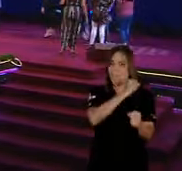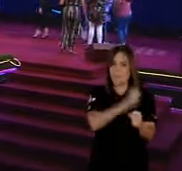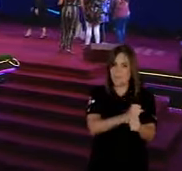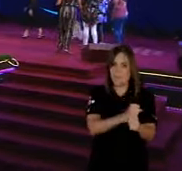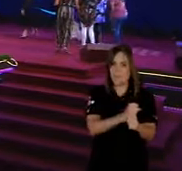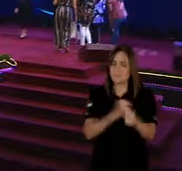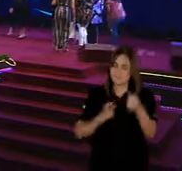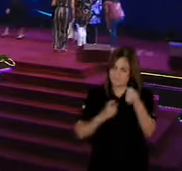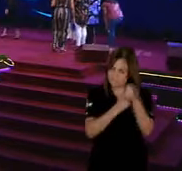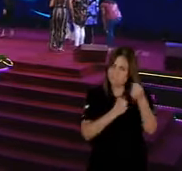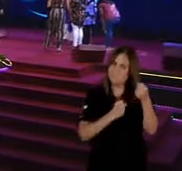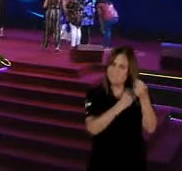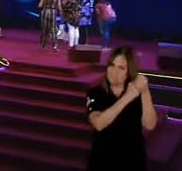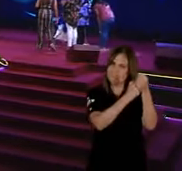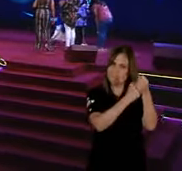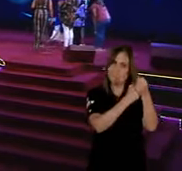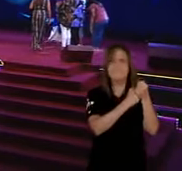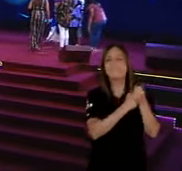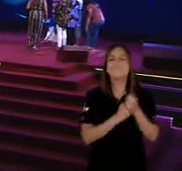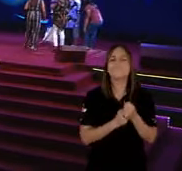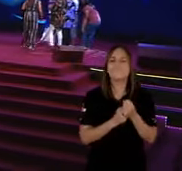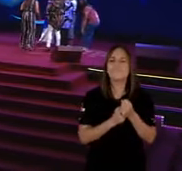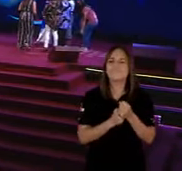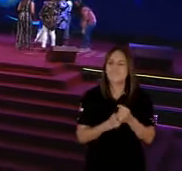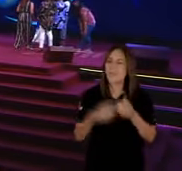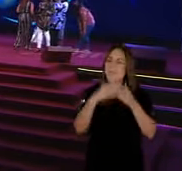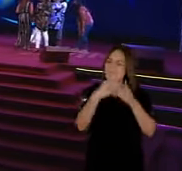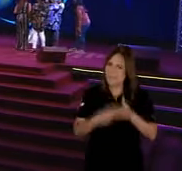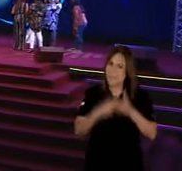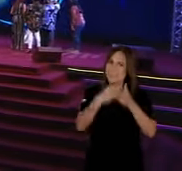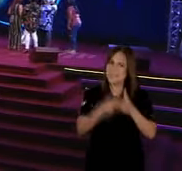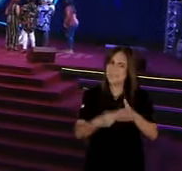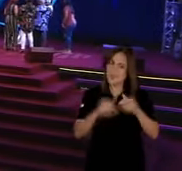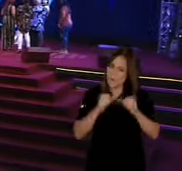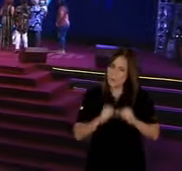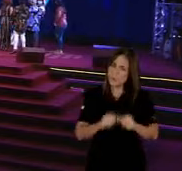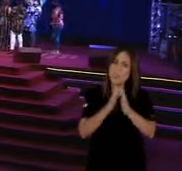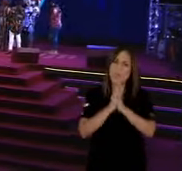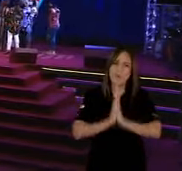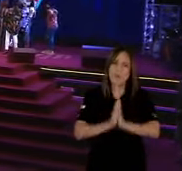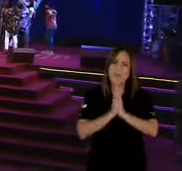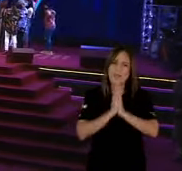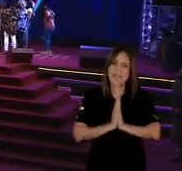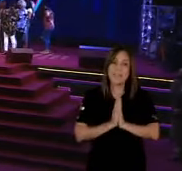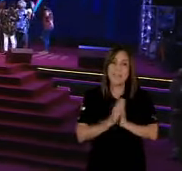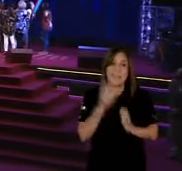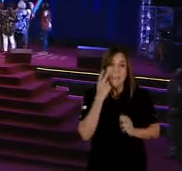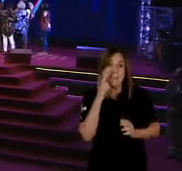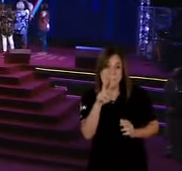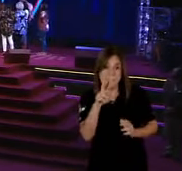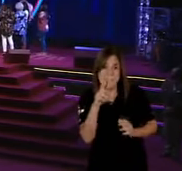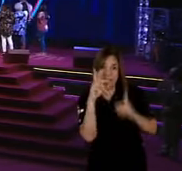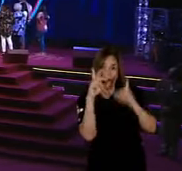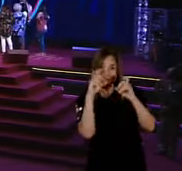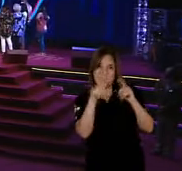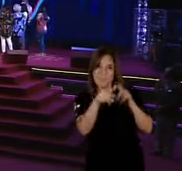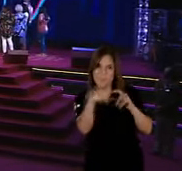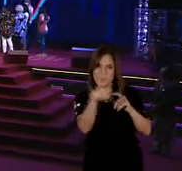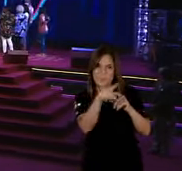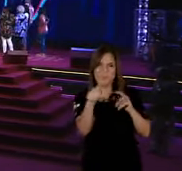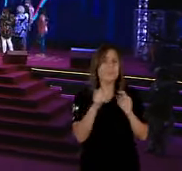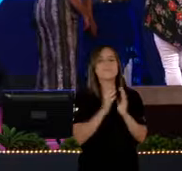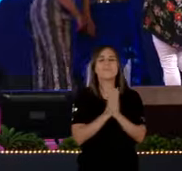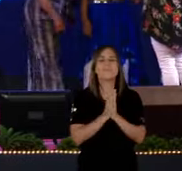Así que les felicitamos y les seguimos orando por ellas en el nombre del Señor. Mire qué hermoso esta familia, mire